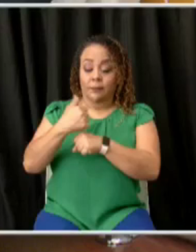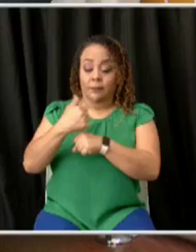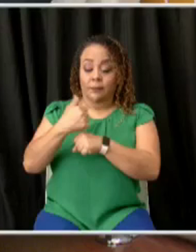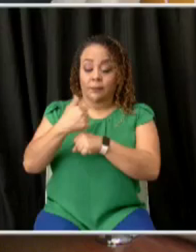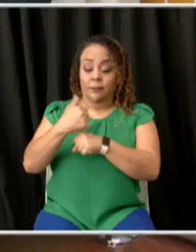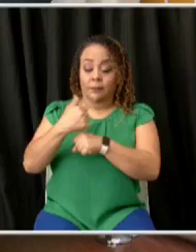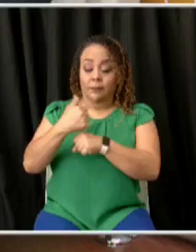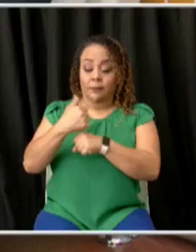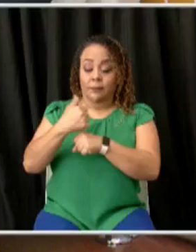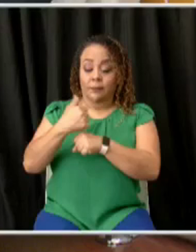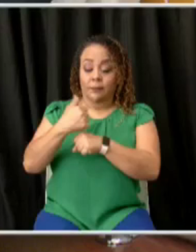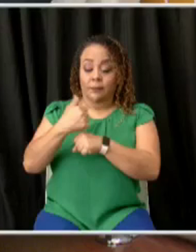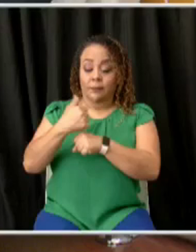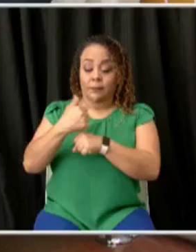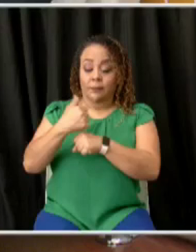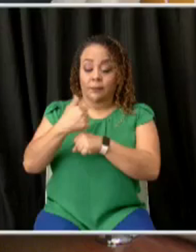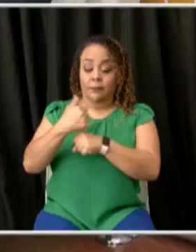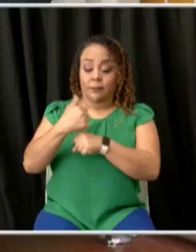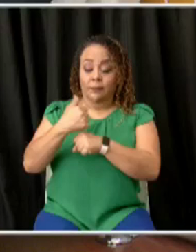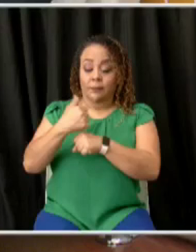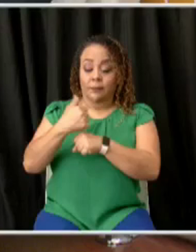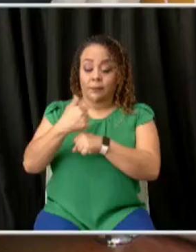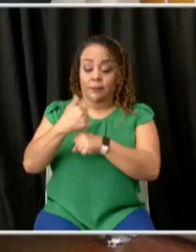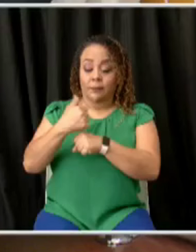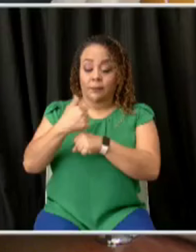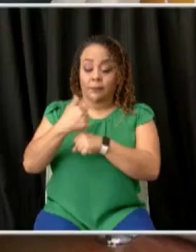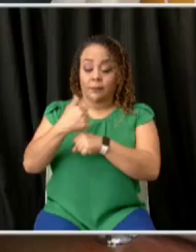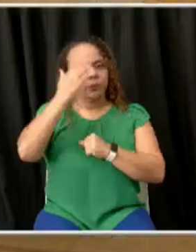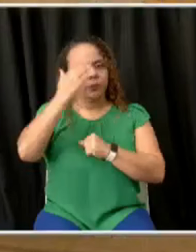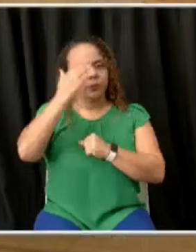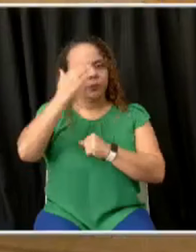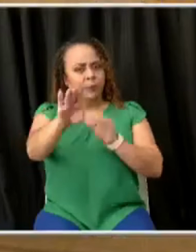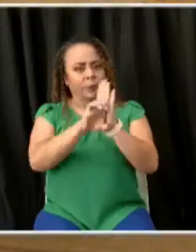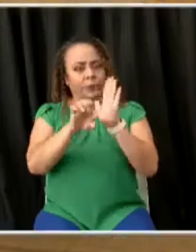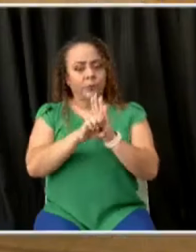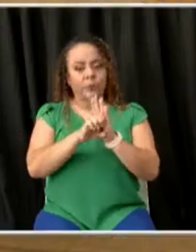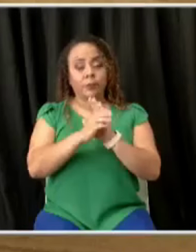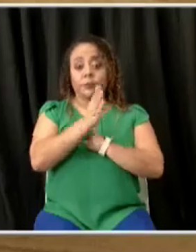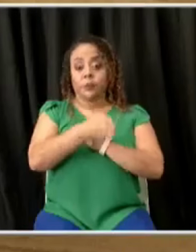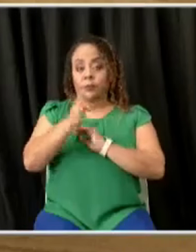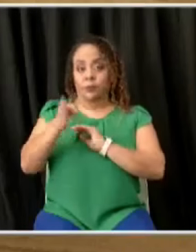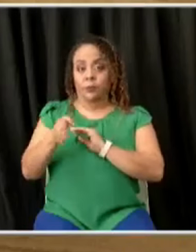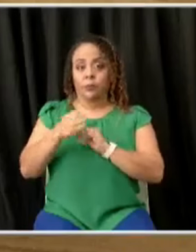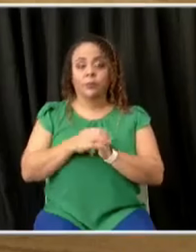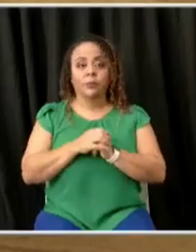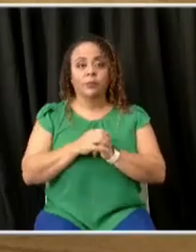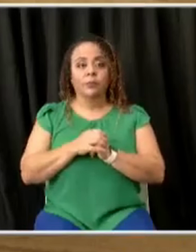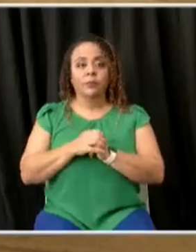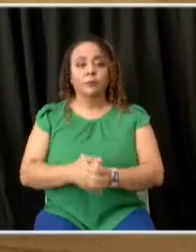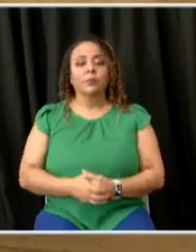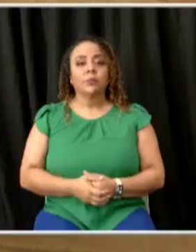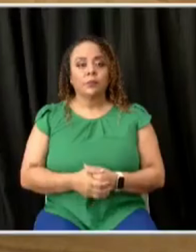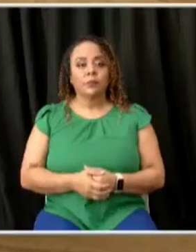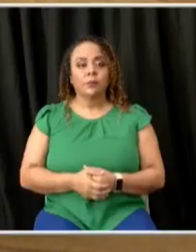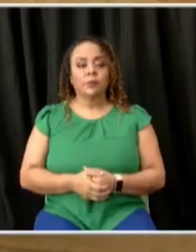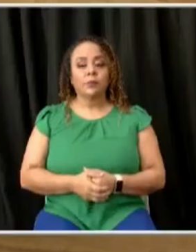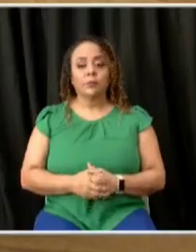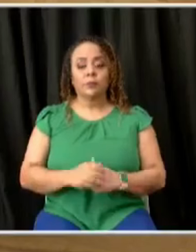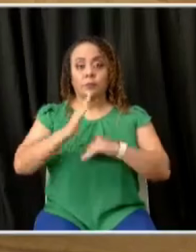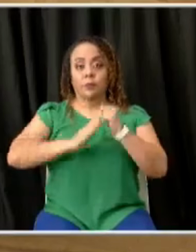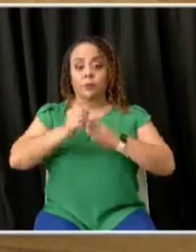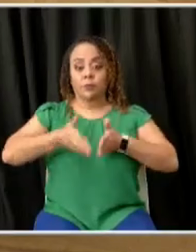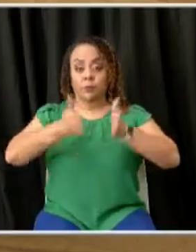muy complejo y la gente no lo ha estado tomando en consideración, por ejemplo, en la zona sur, donde en la construcción